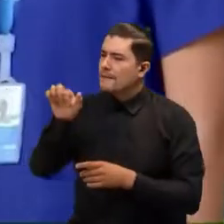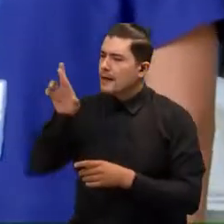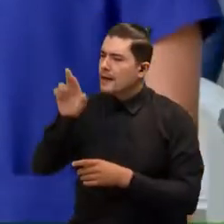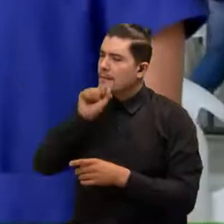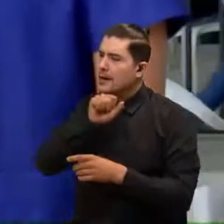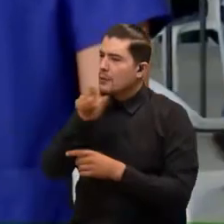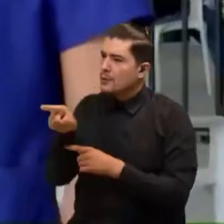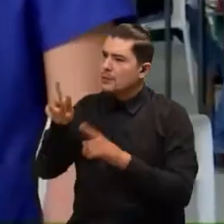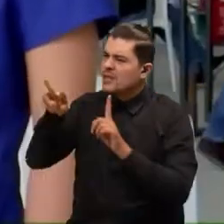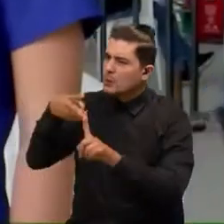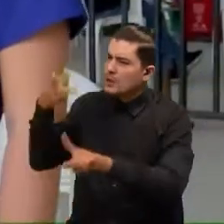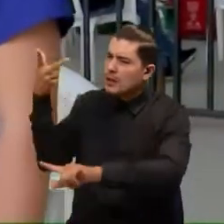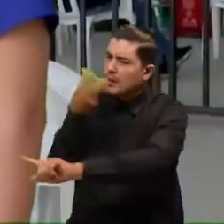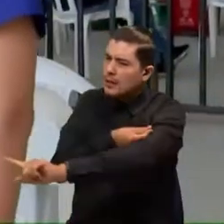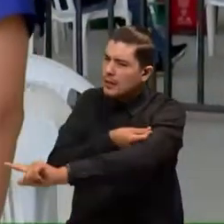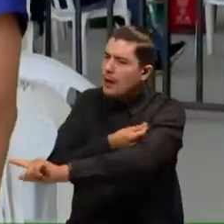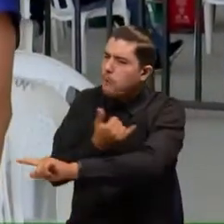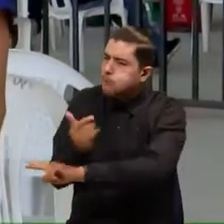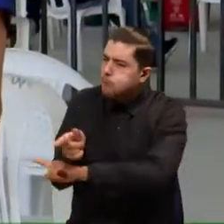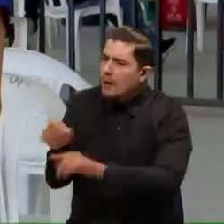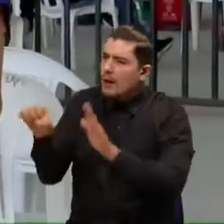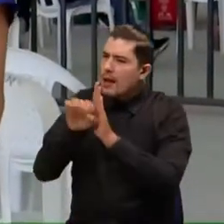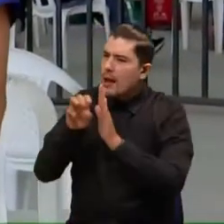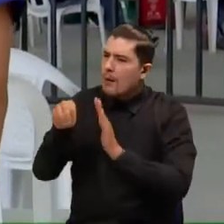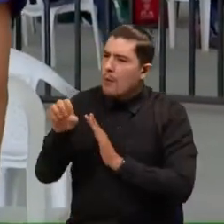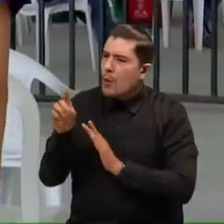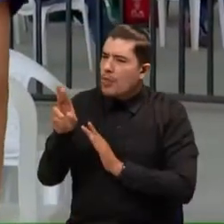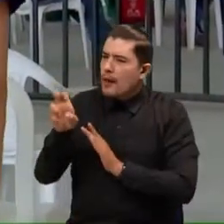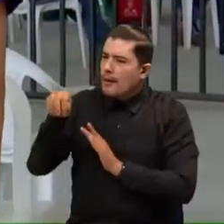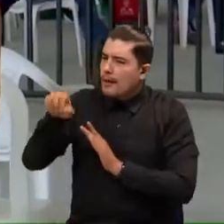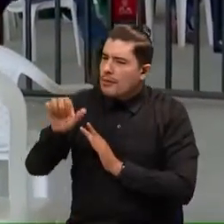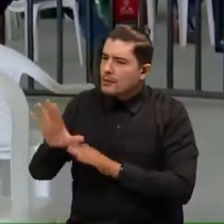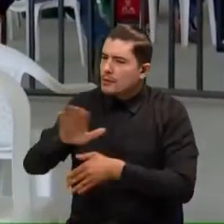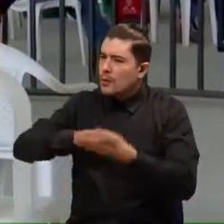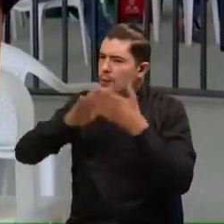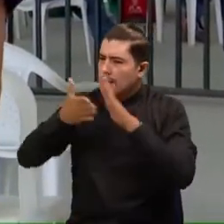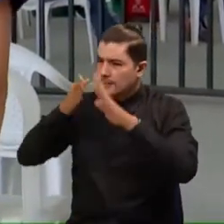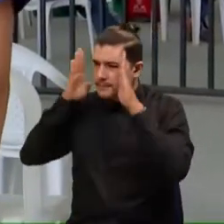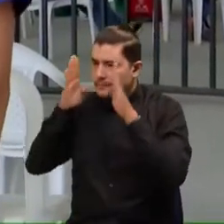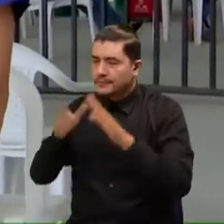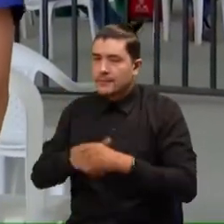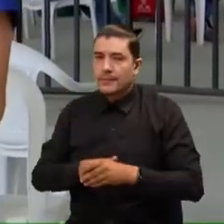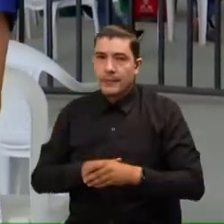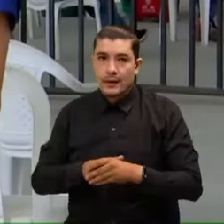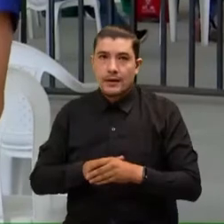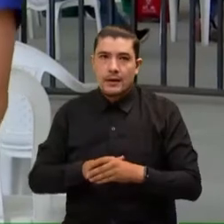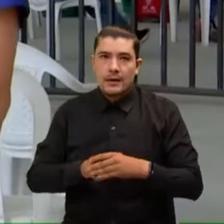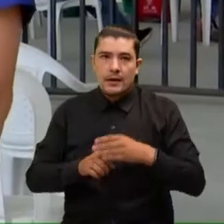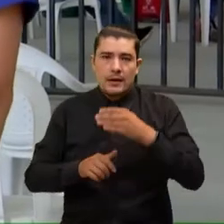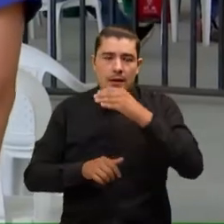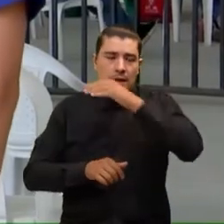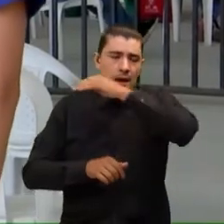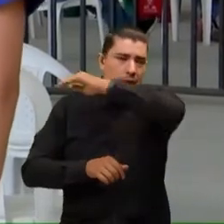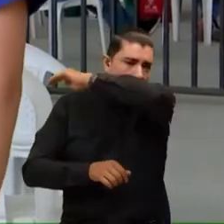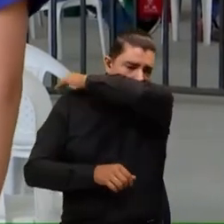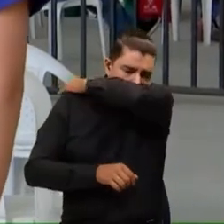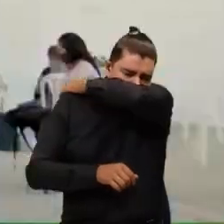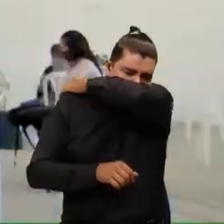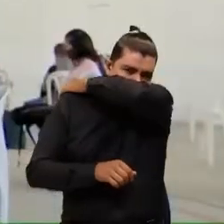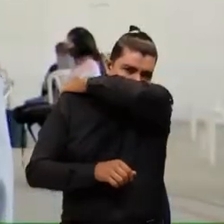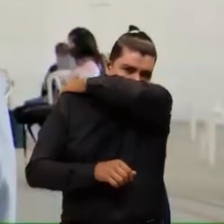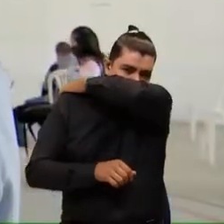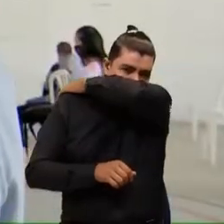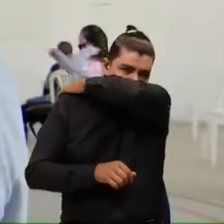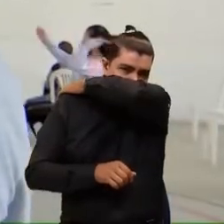todo Moderna, que es la que pues, la comunidad está más pendiente. Bueno, en el momento se sabe que ingresaron segundas dosis de Moderna al país. En el municipio de